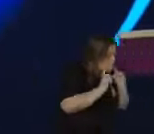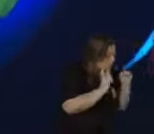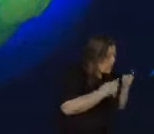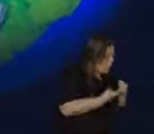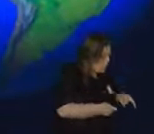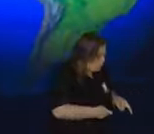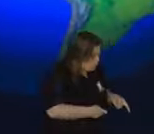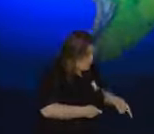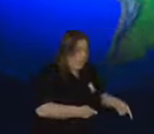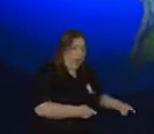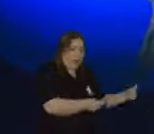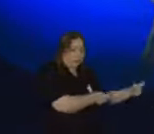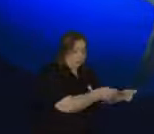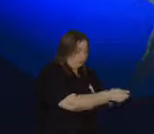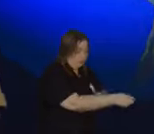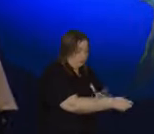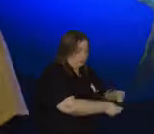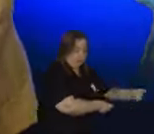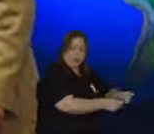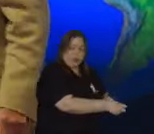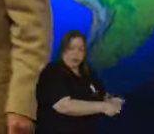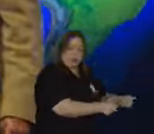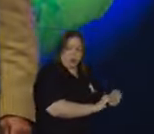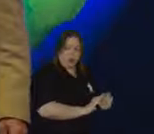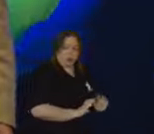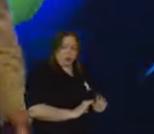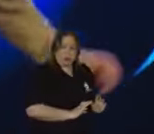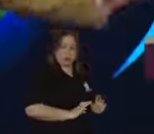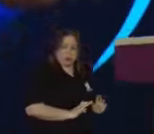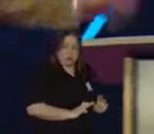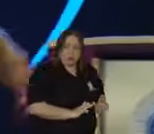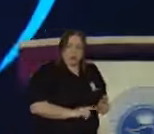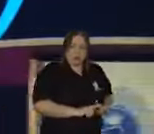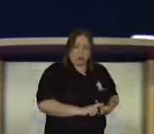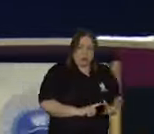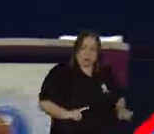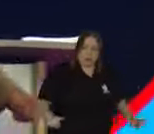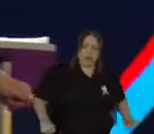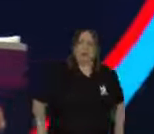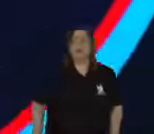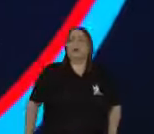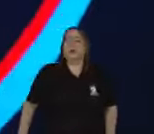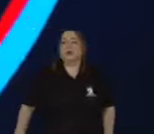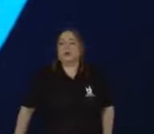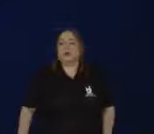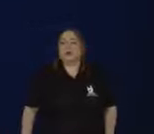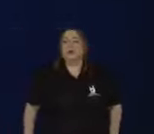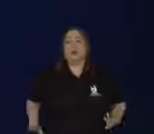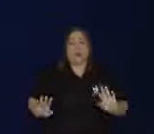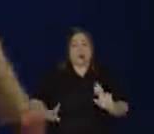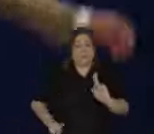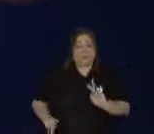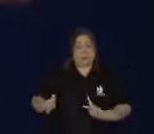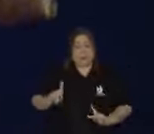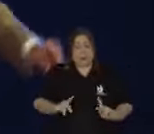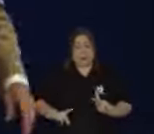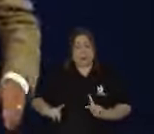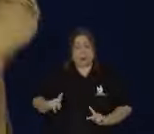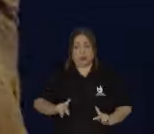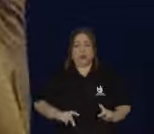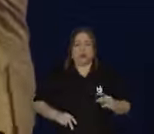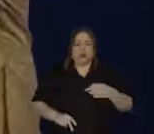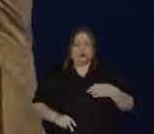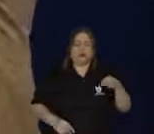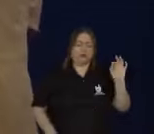de dones. Yo puedo estar lleno de dones. Puedo haberle predicado a mucha gente que se haya convertido. Puedo plantar iglesias.